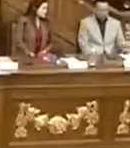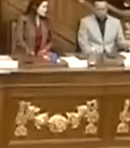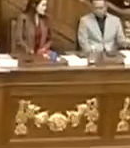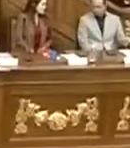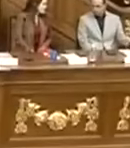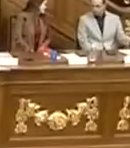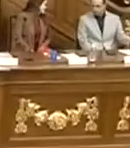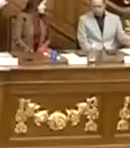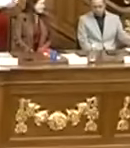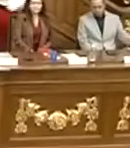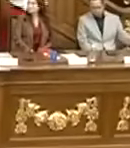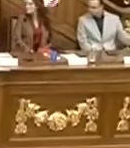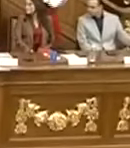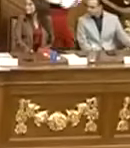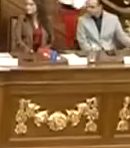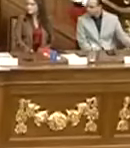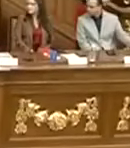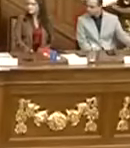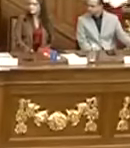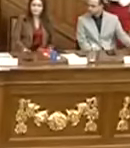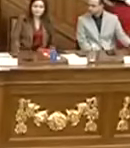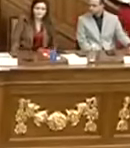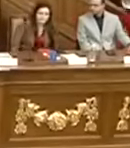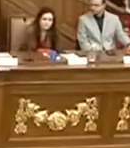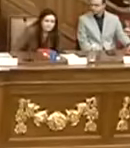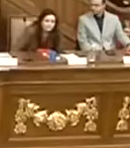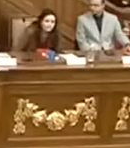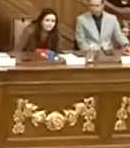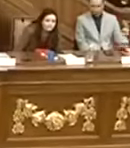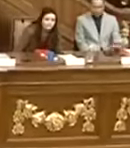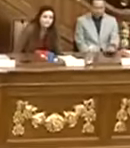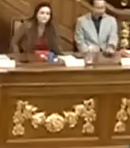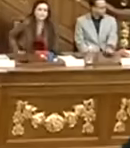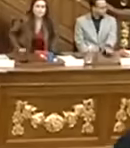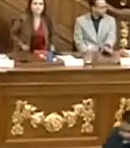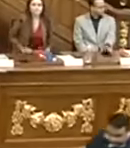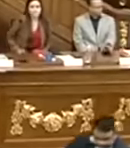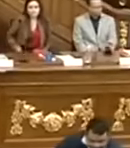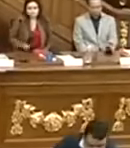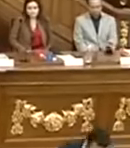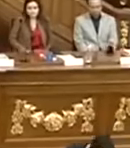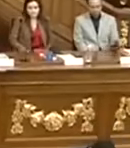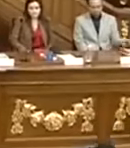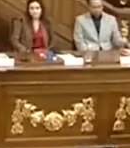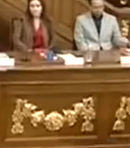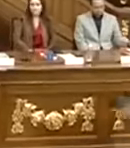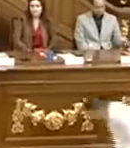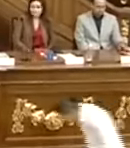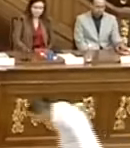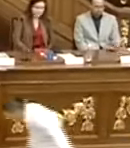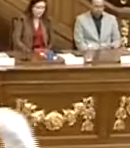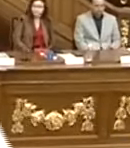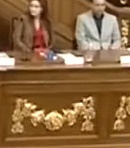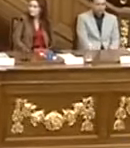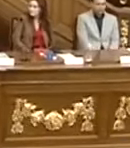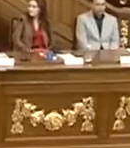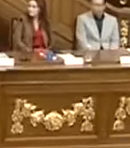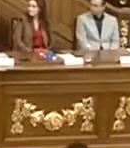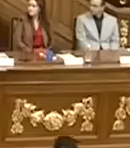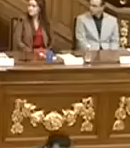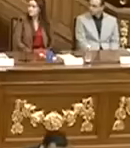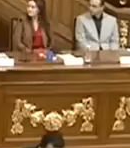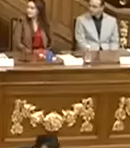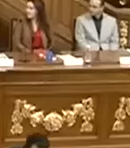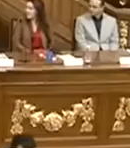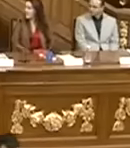Acá para la defensa de la Guayana Esequiba, saludamos la presencia en el hemiciclo protocolar del Palacio